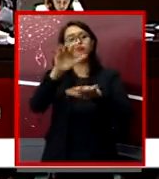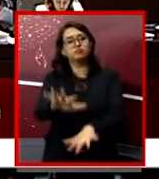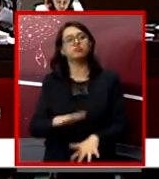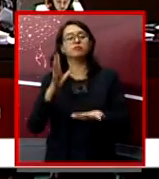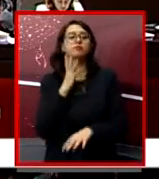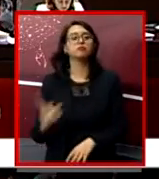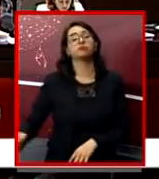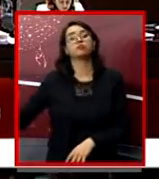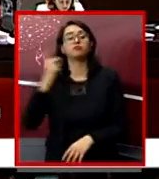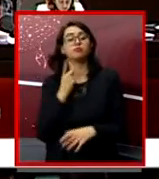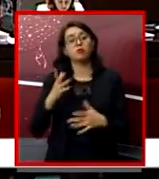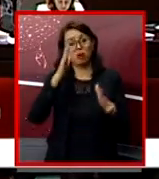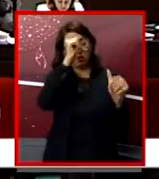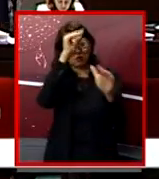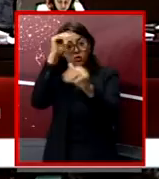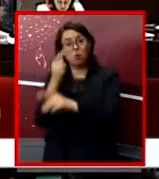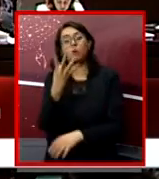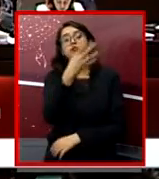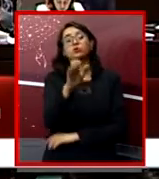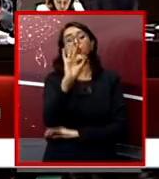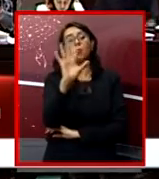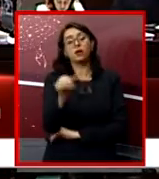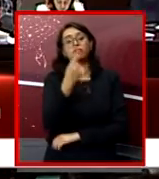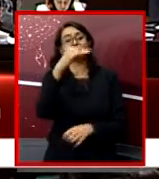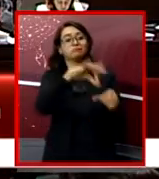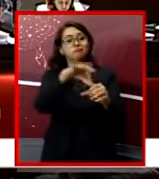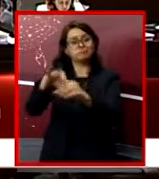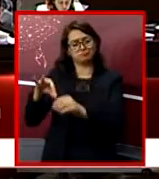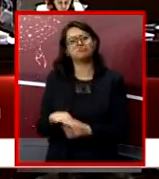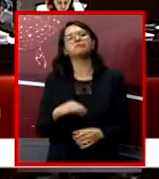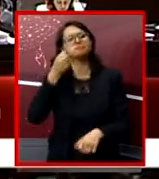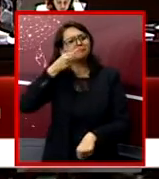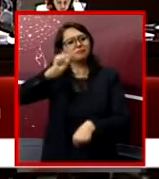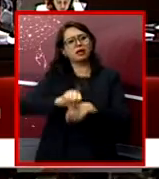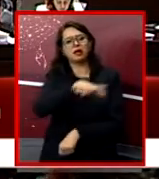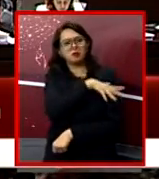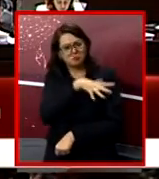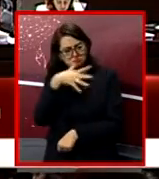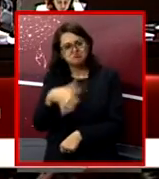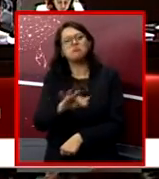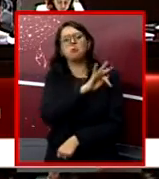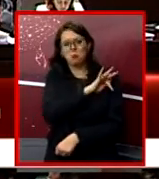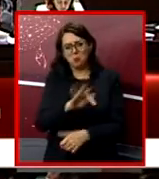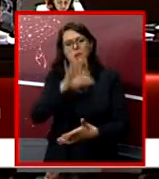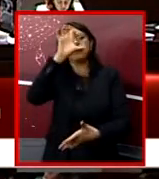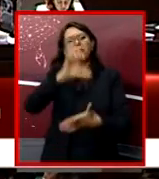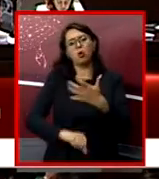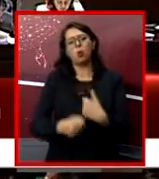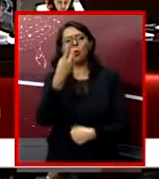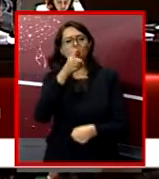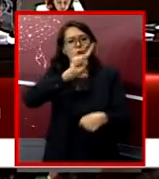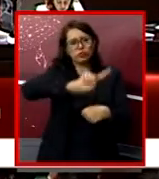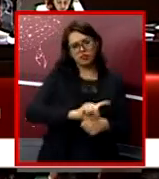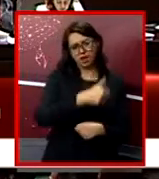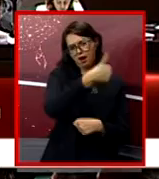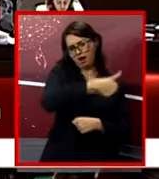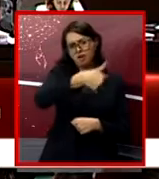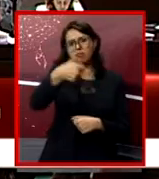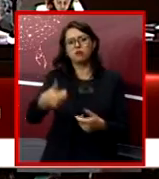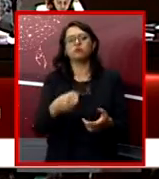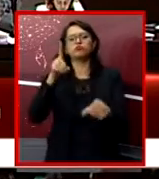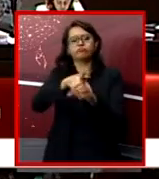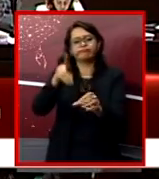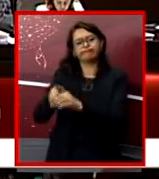por unanimidad de 441 votos autorizar a la Secretaría General a descontar un día de dieta a cada diputada y